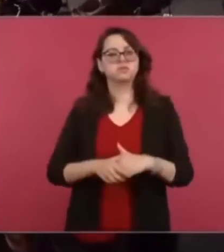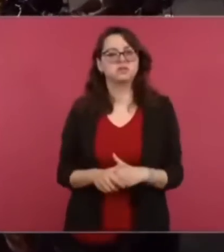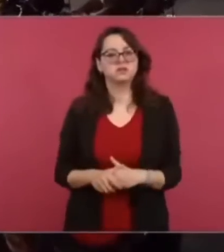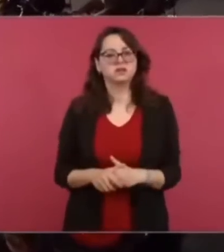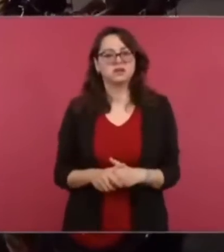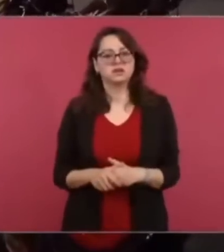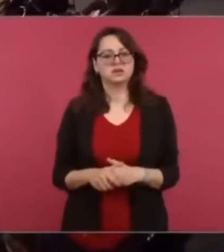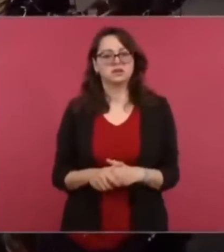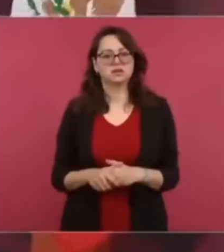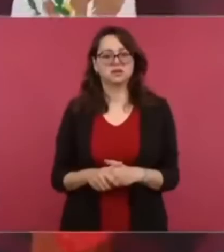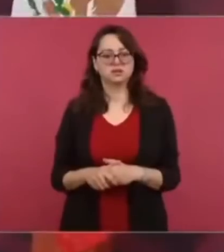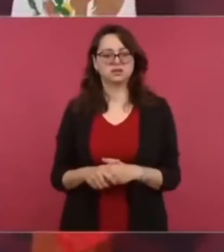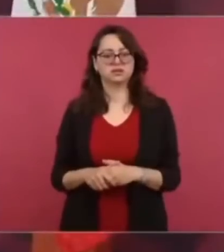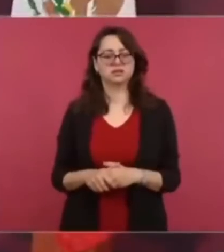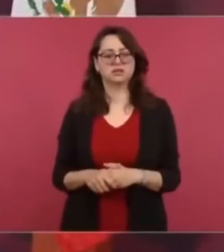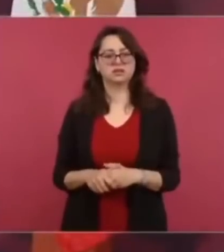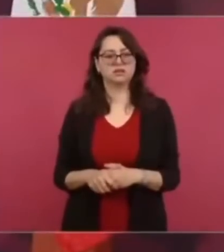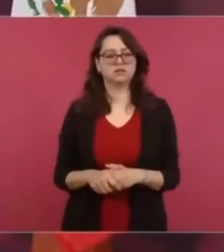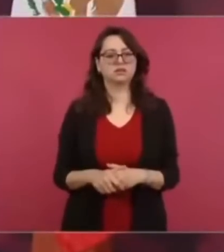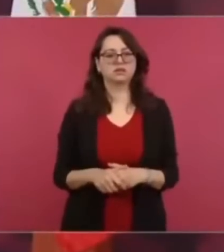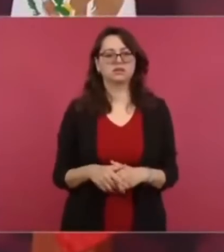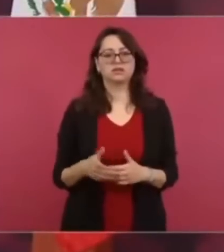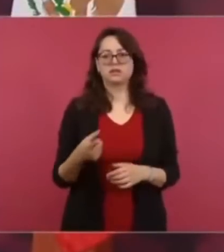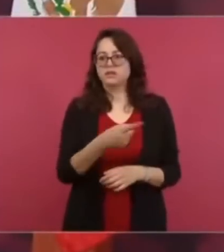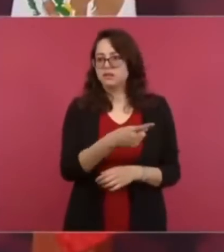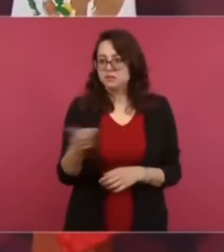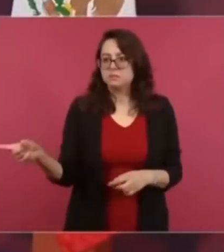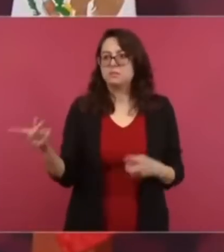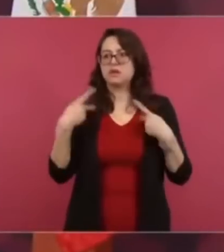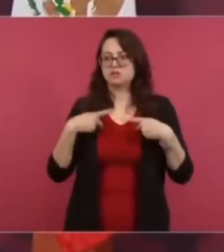el aumento a los salarios de los trabajadores,